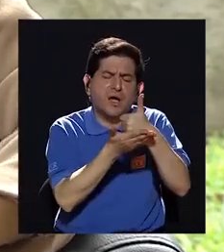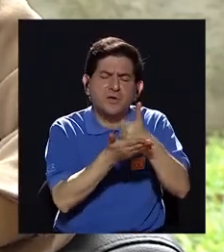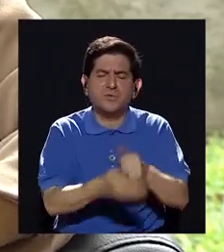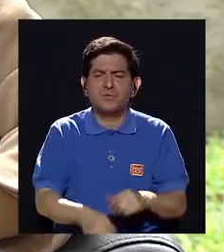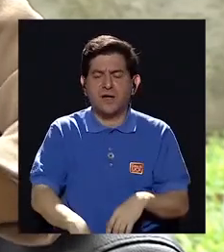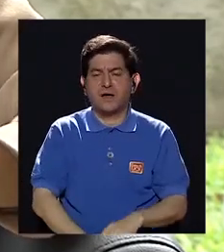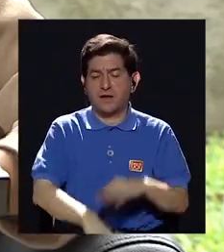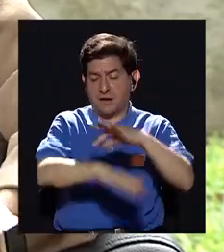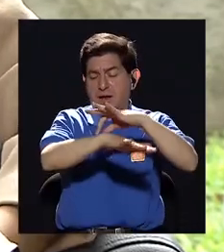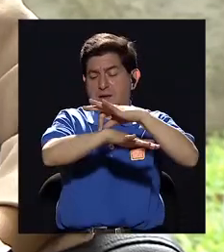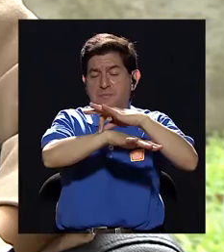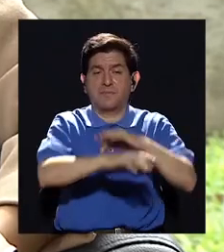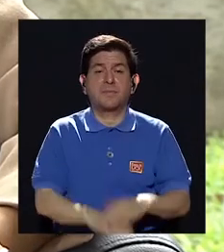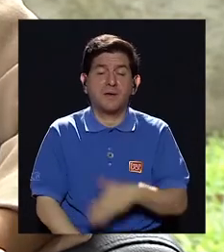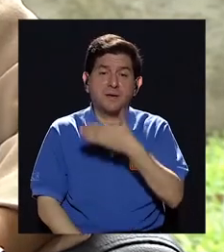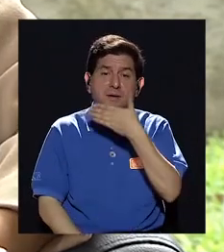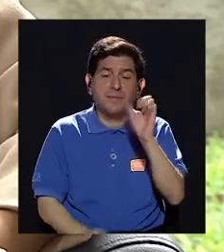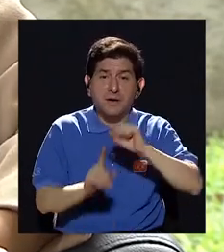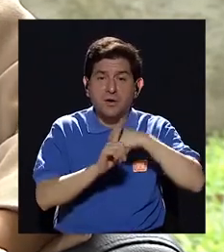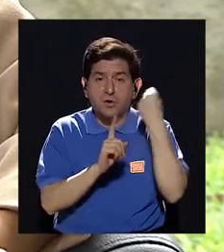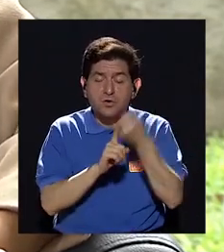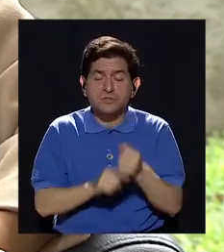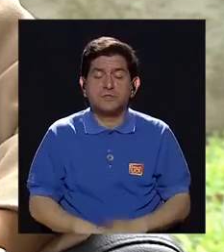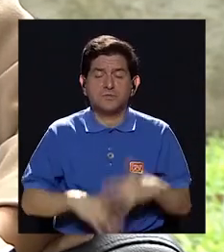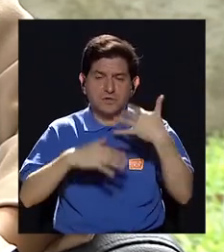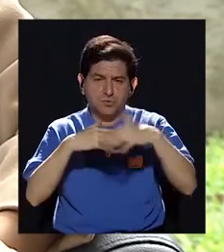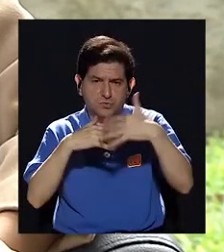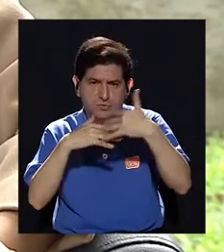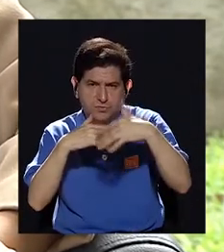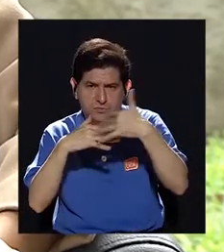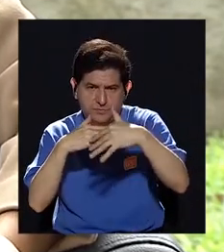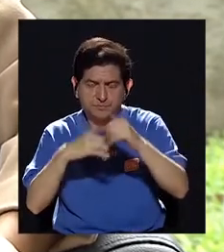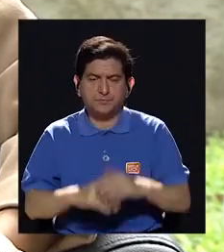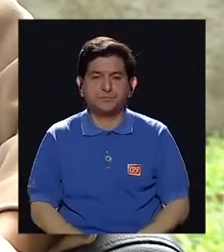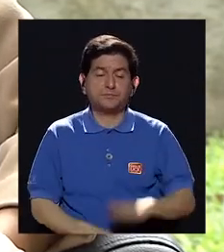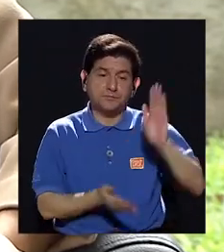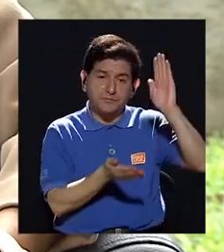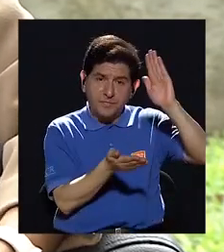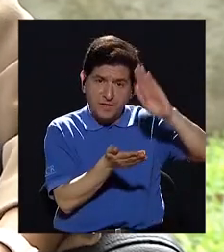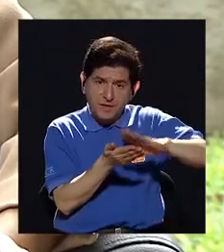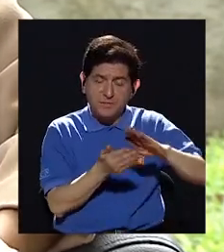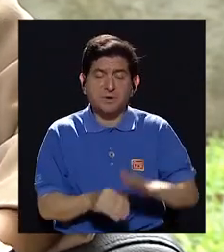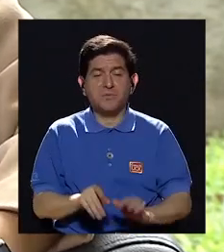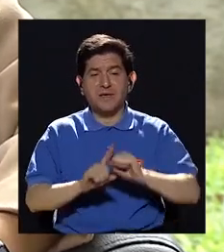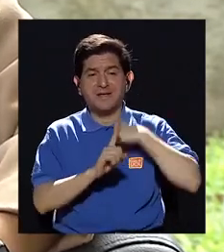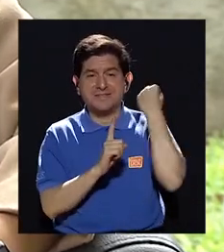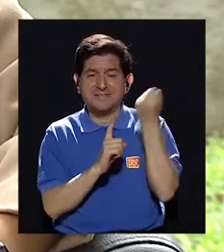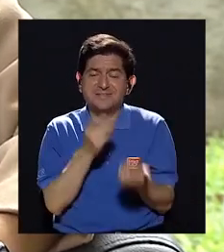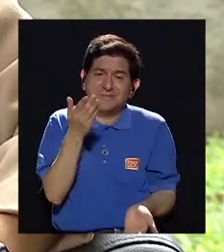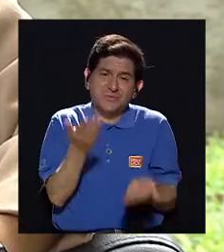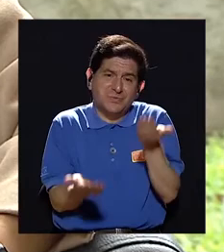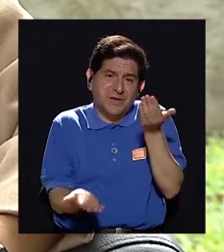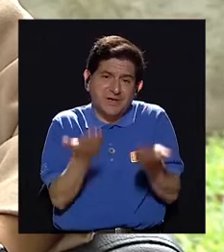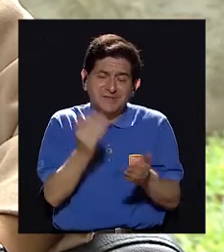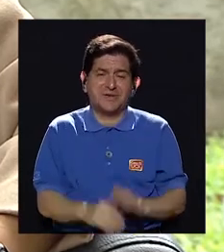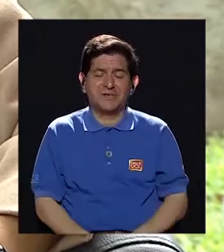un poquito a la piel para mejorar, digamos, la irrigación y disminuir las posibilidades